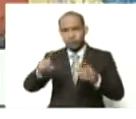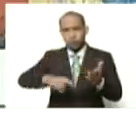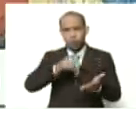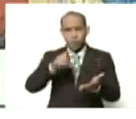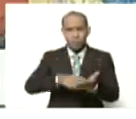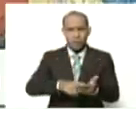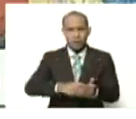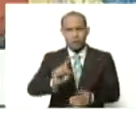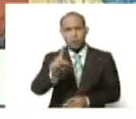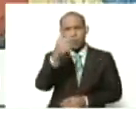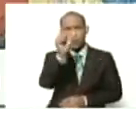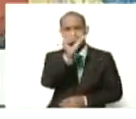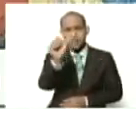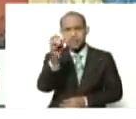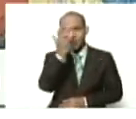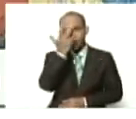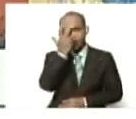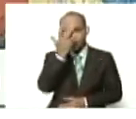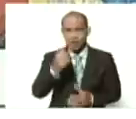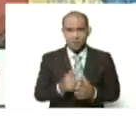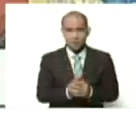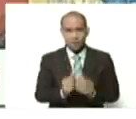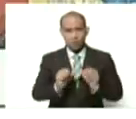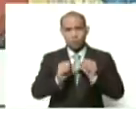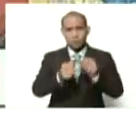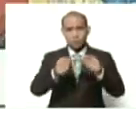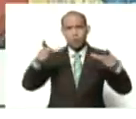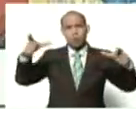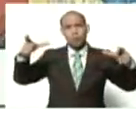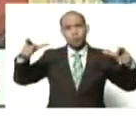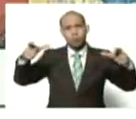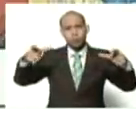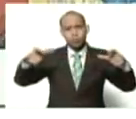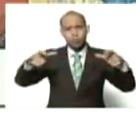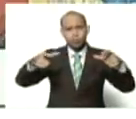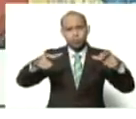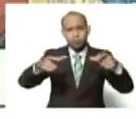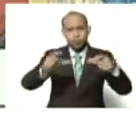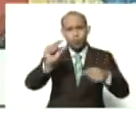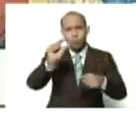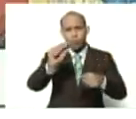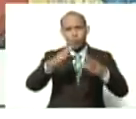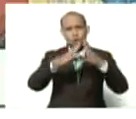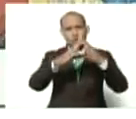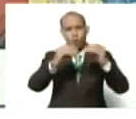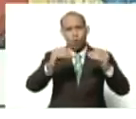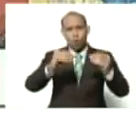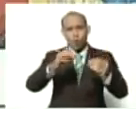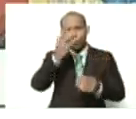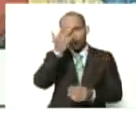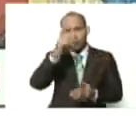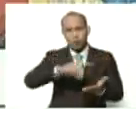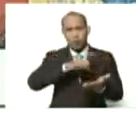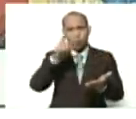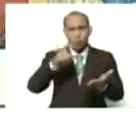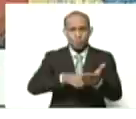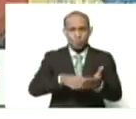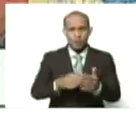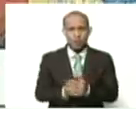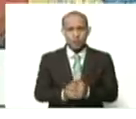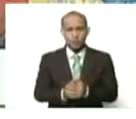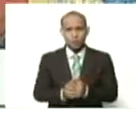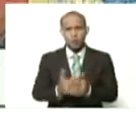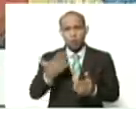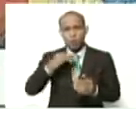partir de la primera semana de febrero comienza un leve descenso que se ha mantenido todo febrero, como tendencia a